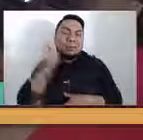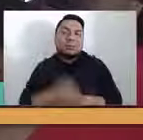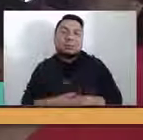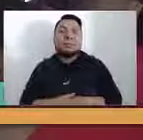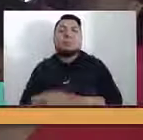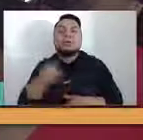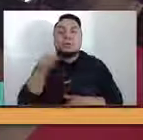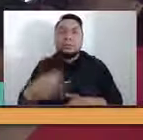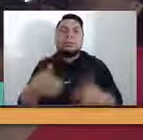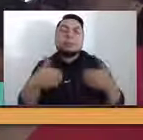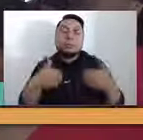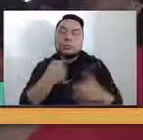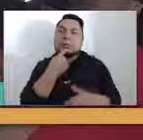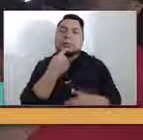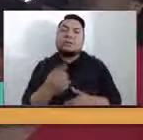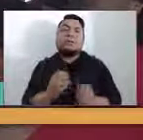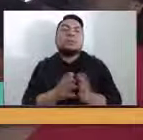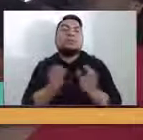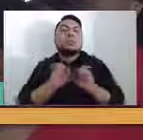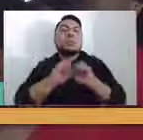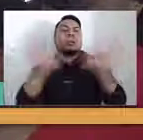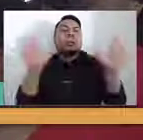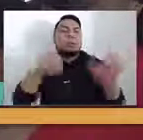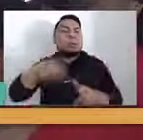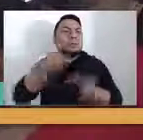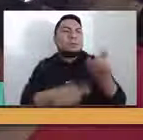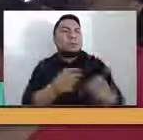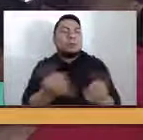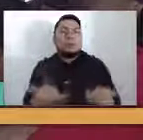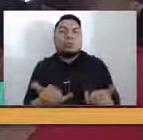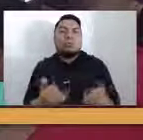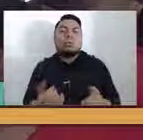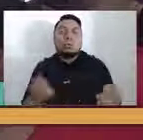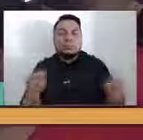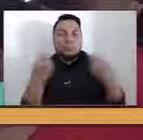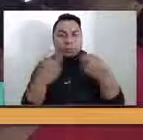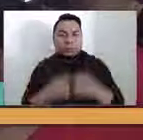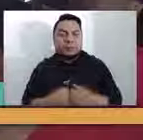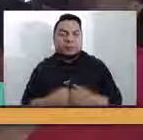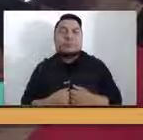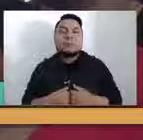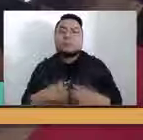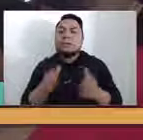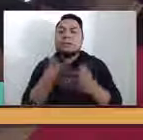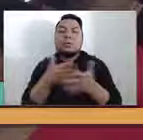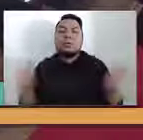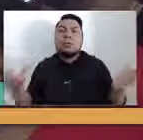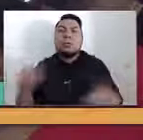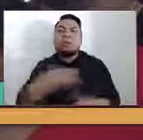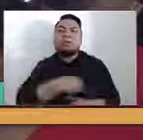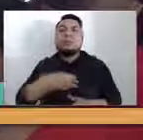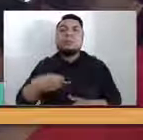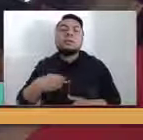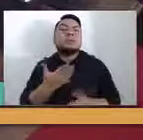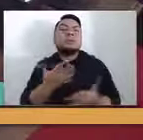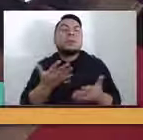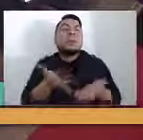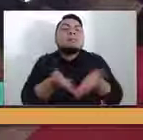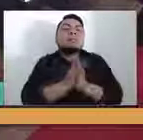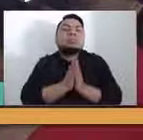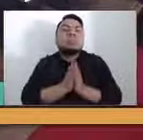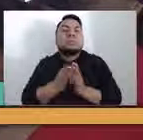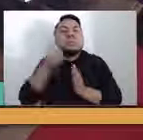eso tenemos que señalarlo muy claro a los ciudadanos que nos ven el día de hoy. No existe ningún inicio de solicitud arbitral